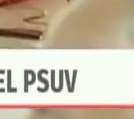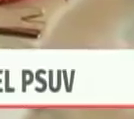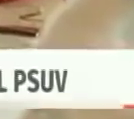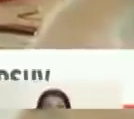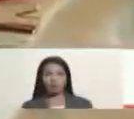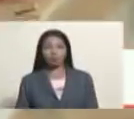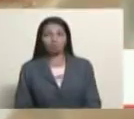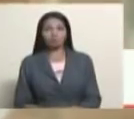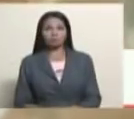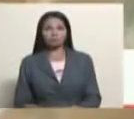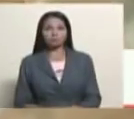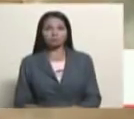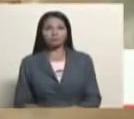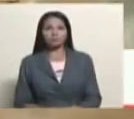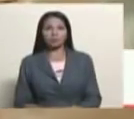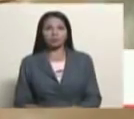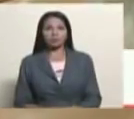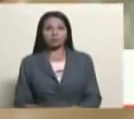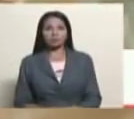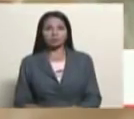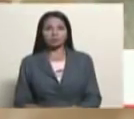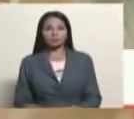a la prosperidad.